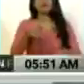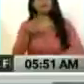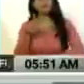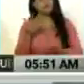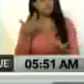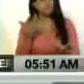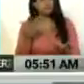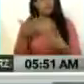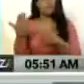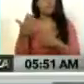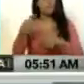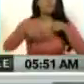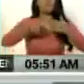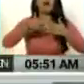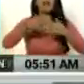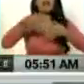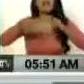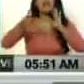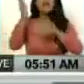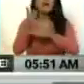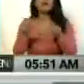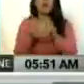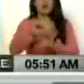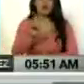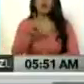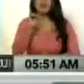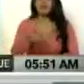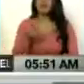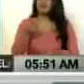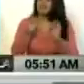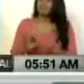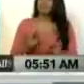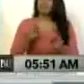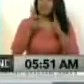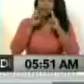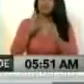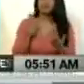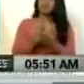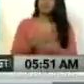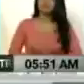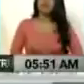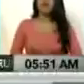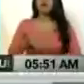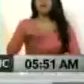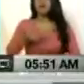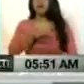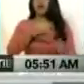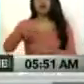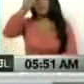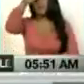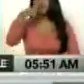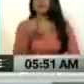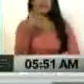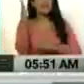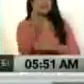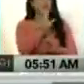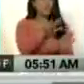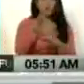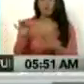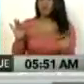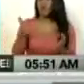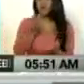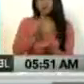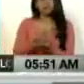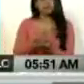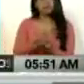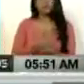el 11 de abril. La iglesia no está con unos ni con otros, dijo el Papa sobre el diálogo. La instalación de la mesa en la que la MUD exige